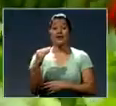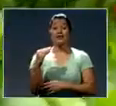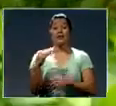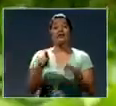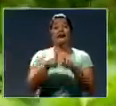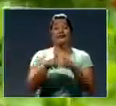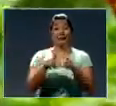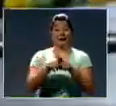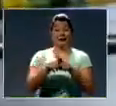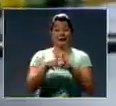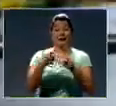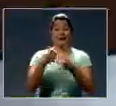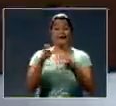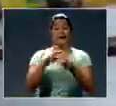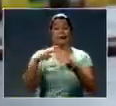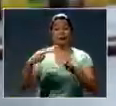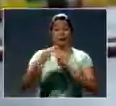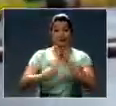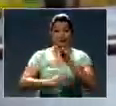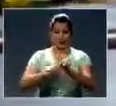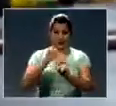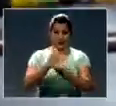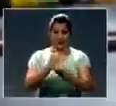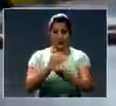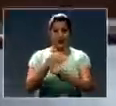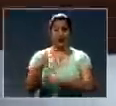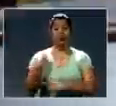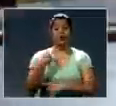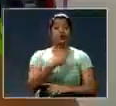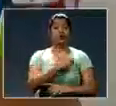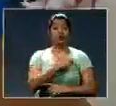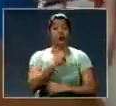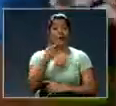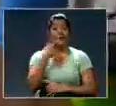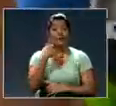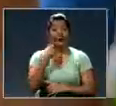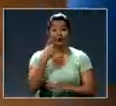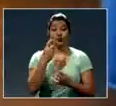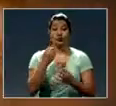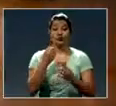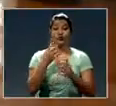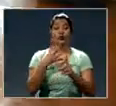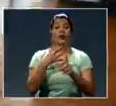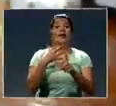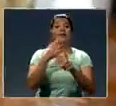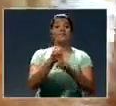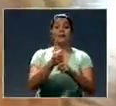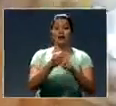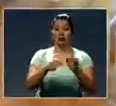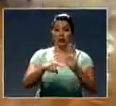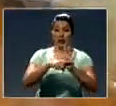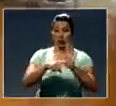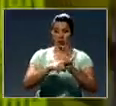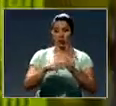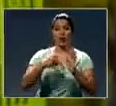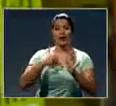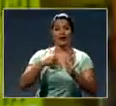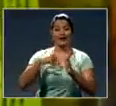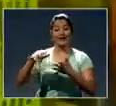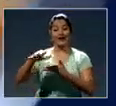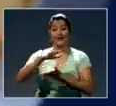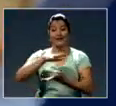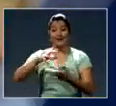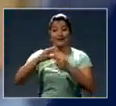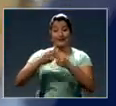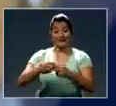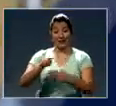externa, básicamente estamos viendo el impacto negativo que tuvo el efecto del Niño sobre productos